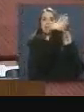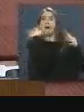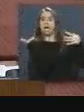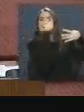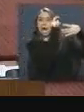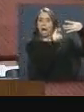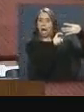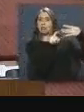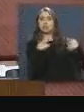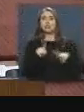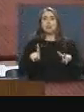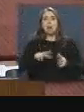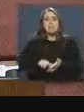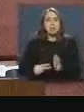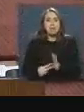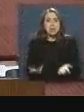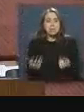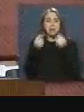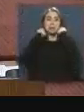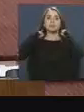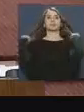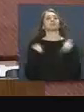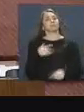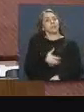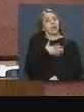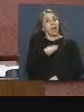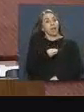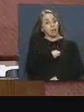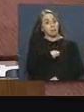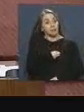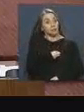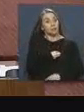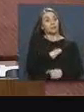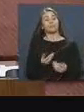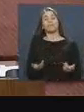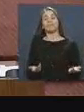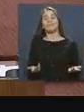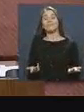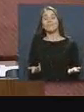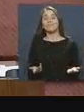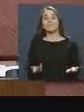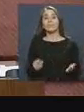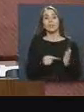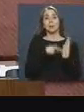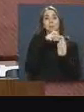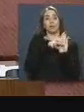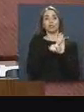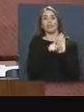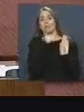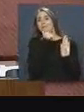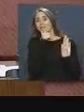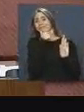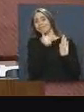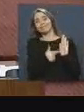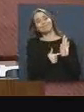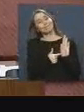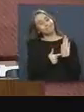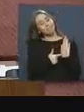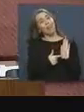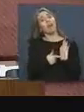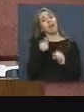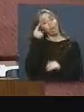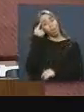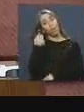En fin, señor presidente, lamento tener que cuestionar esta moción, pese que entiendo la buena